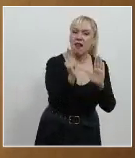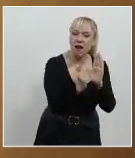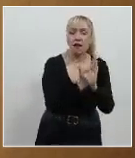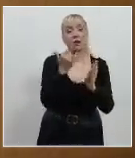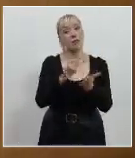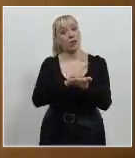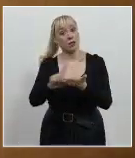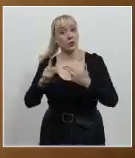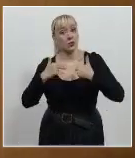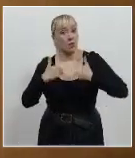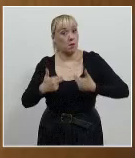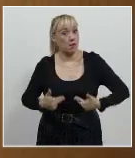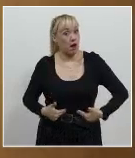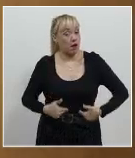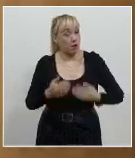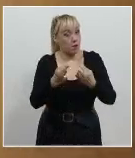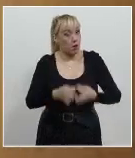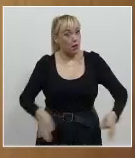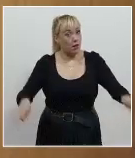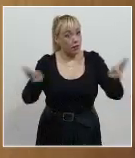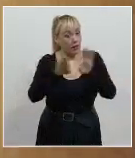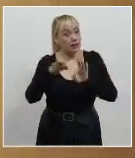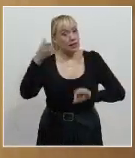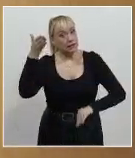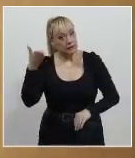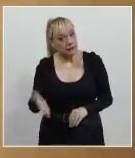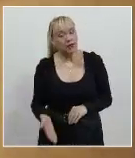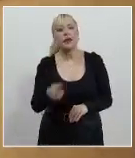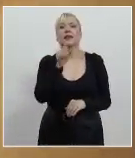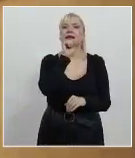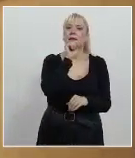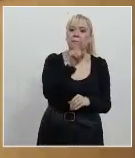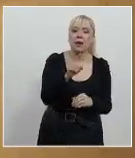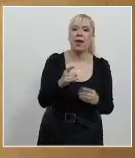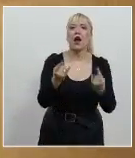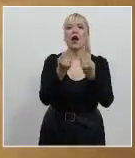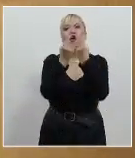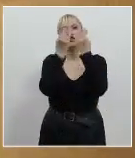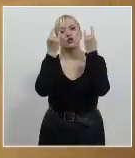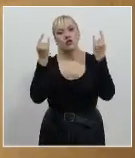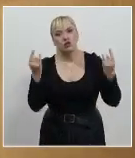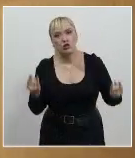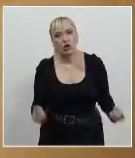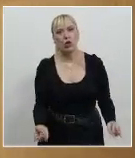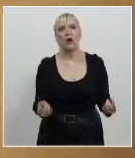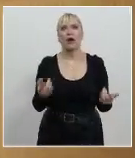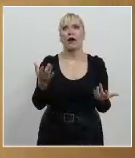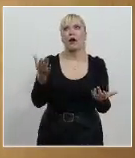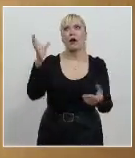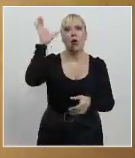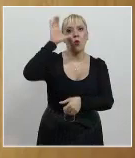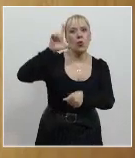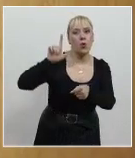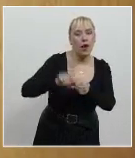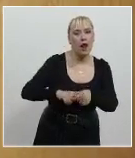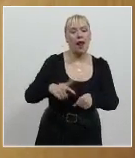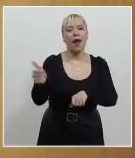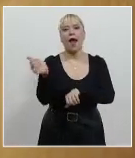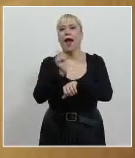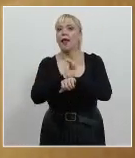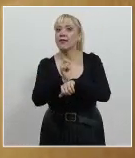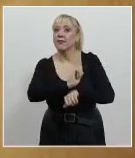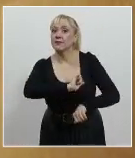los derechos humanos. Y también hacemos documentales culturales, documentales